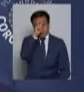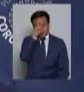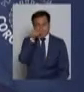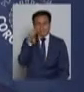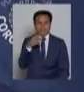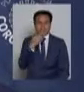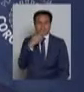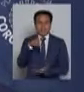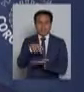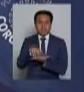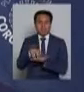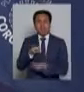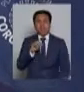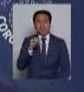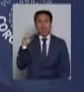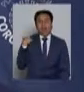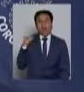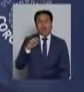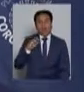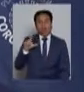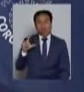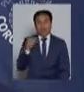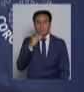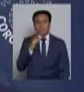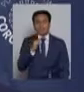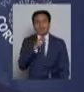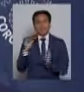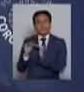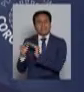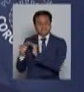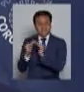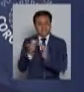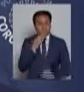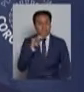región, en Angol y Padre Las Casas, para